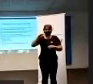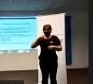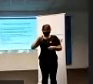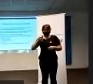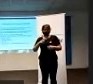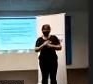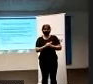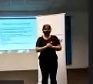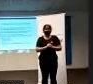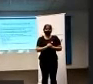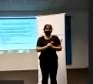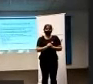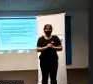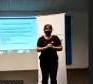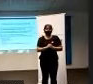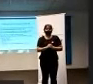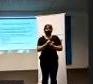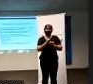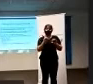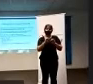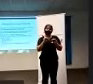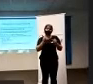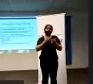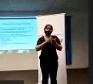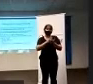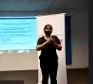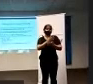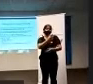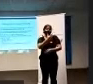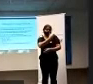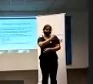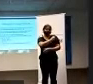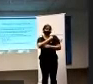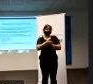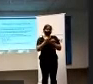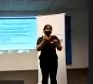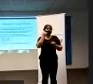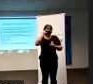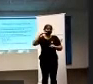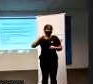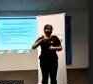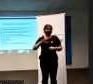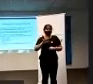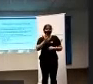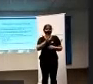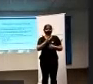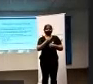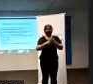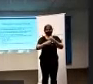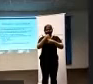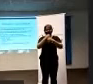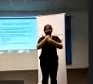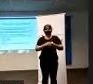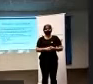ser utilizada también en población inmunocomprometida. Esta vacuna fue autorizada por uso de emergencia por China,